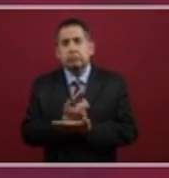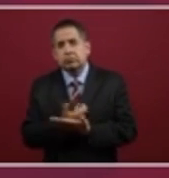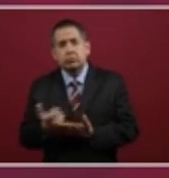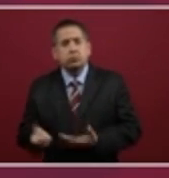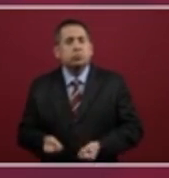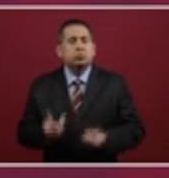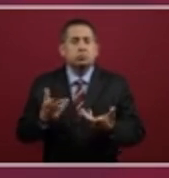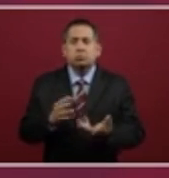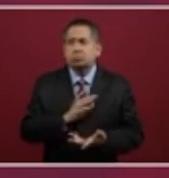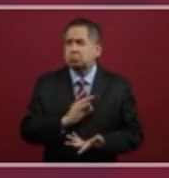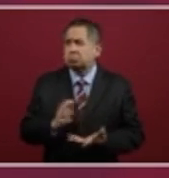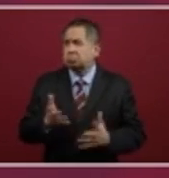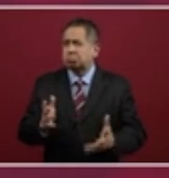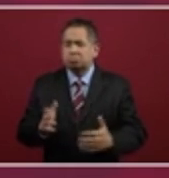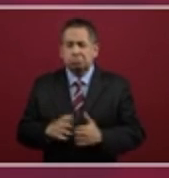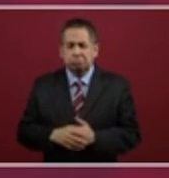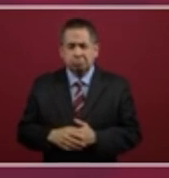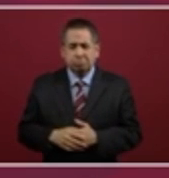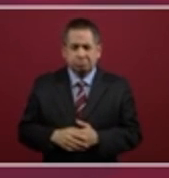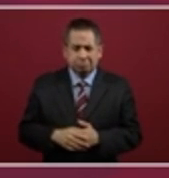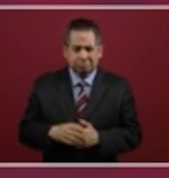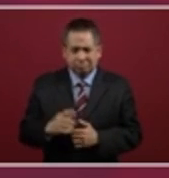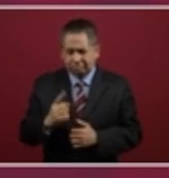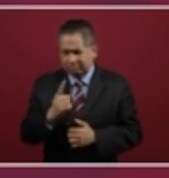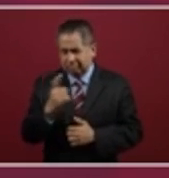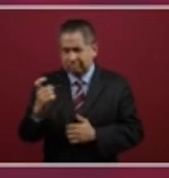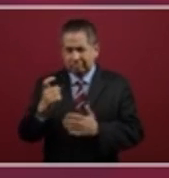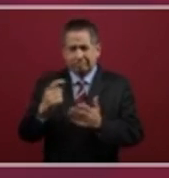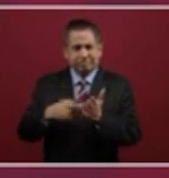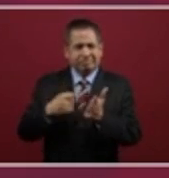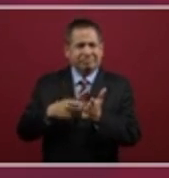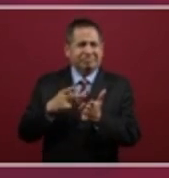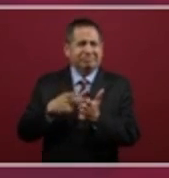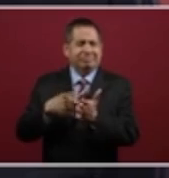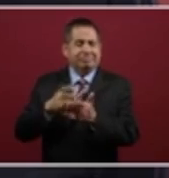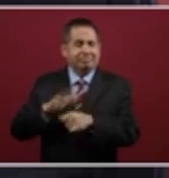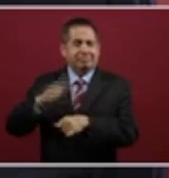pues 100 veces más,